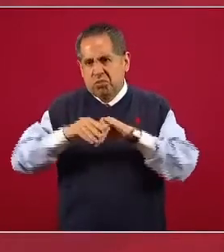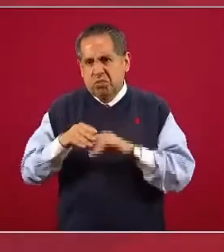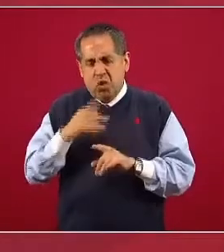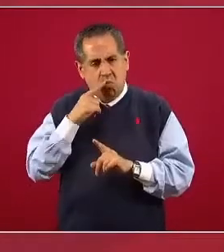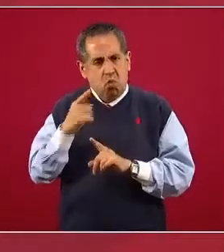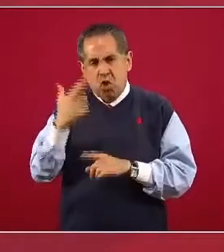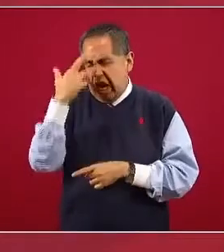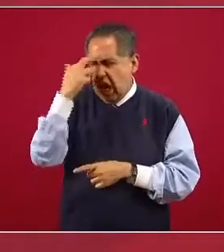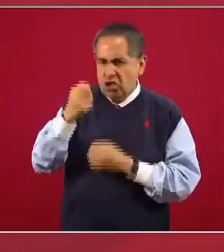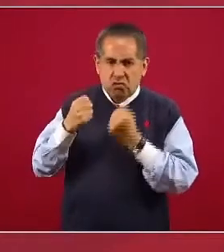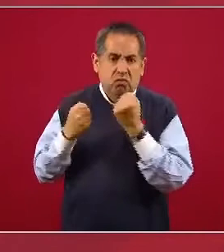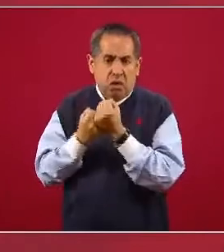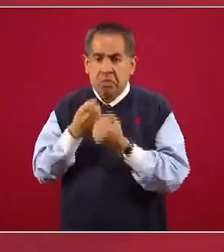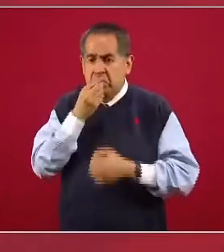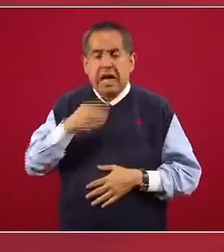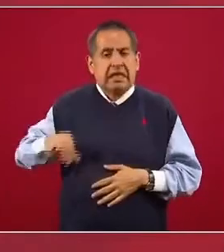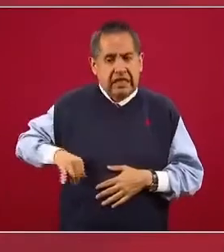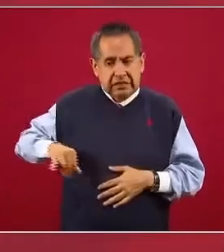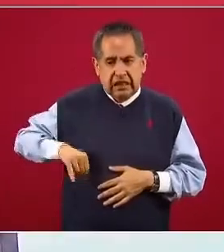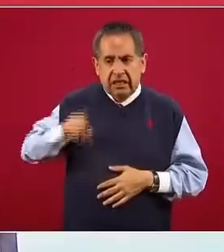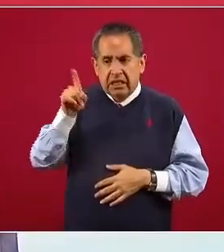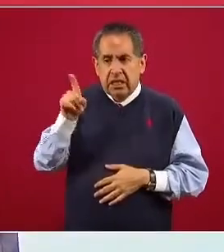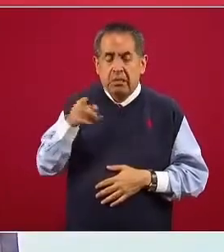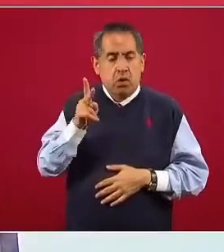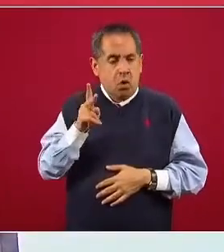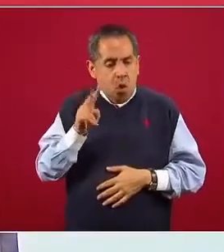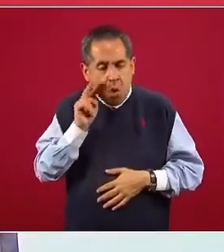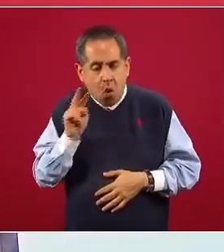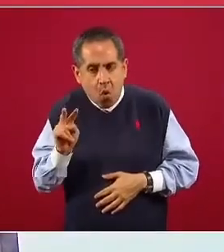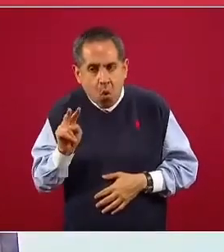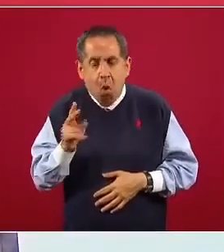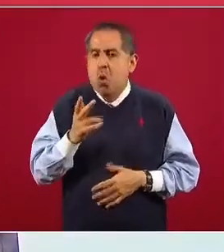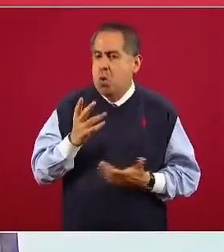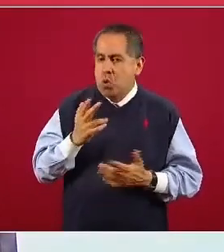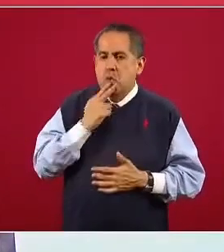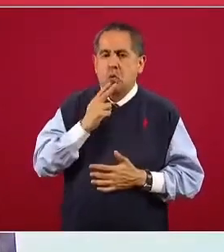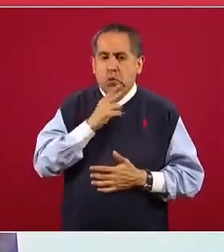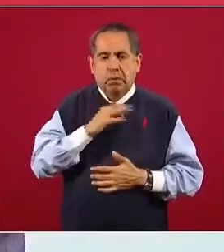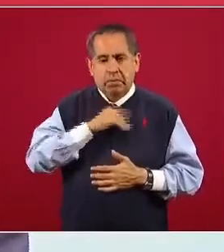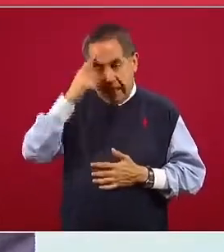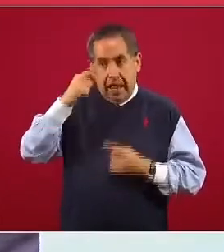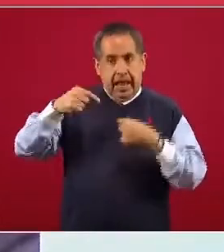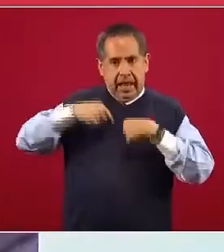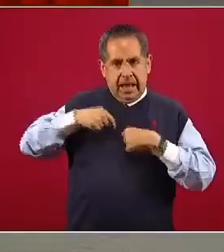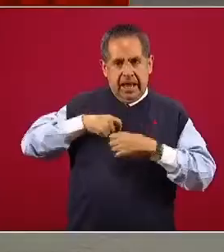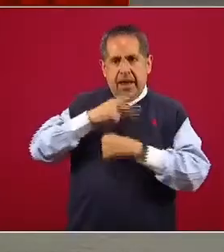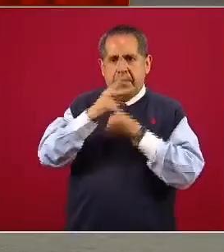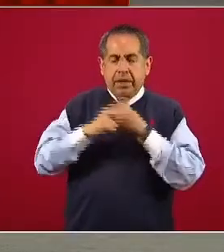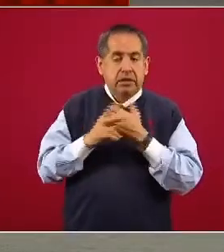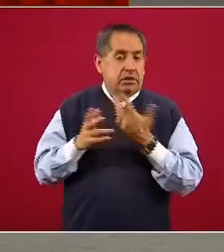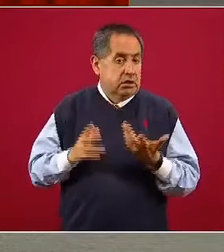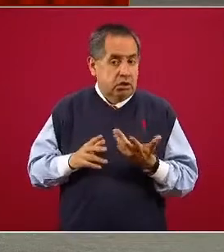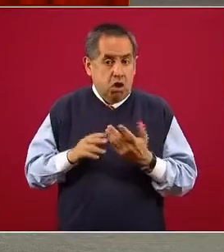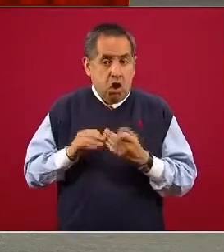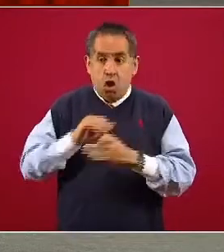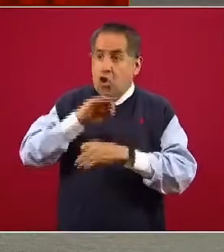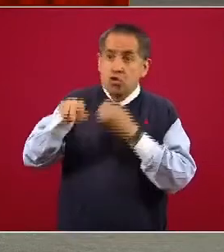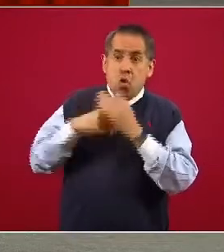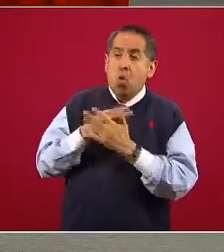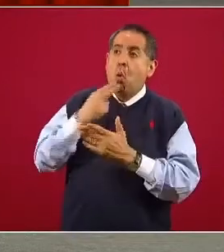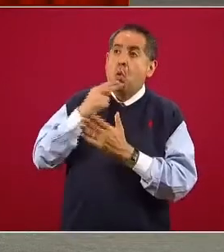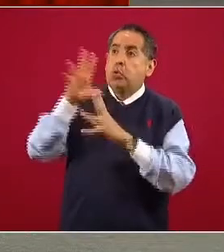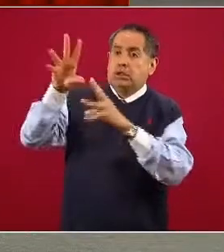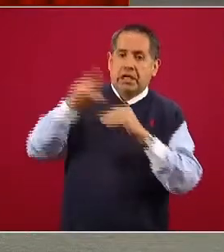muy sólido y muy interesante, con potencial uso en nuestro país. No todo se puede